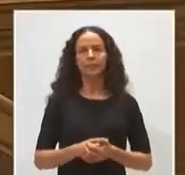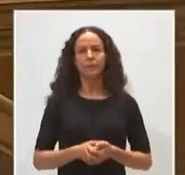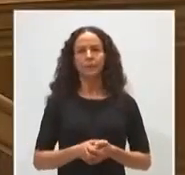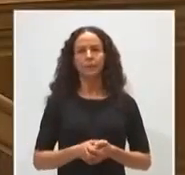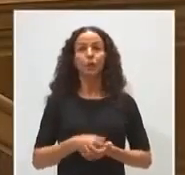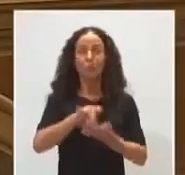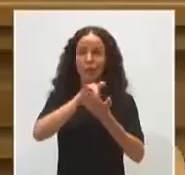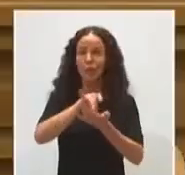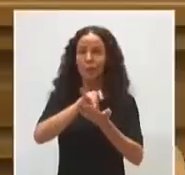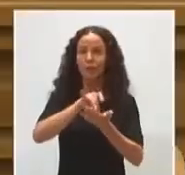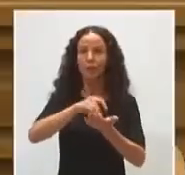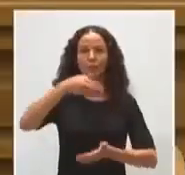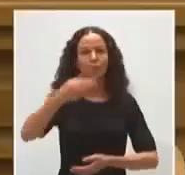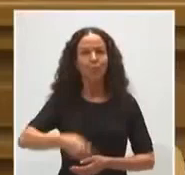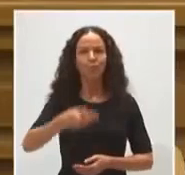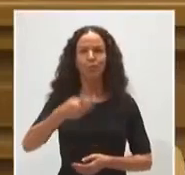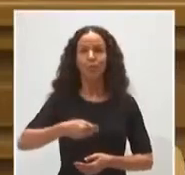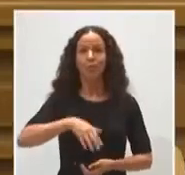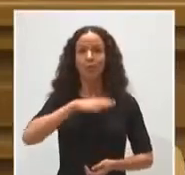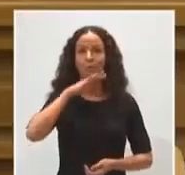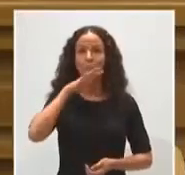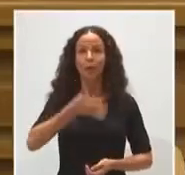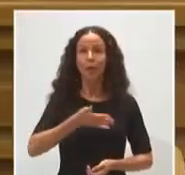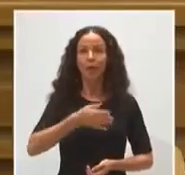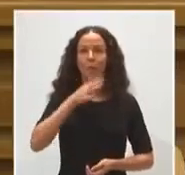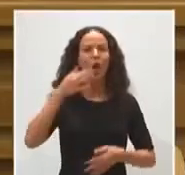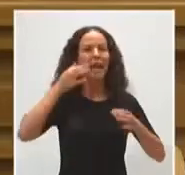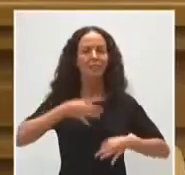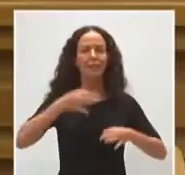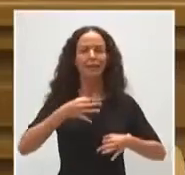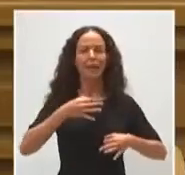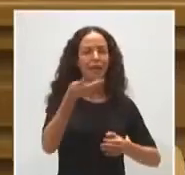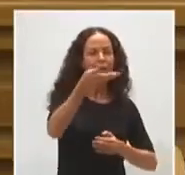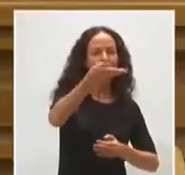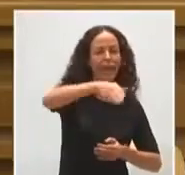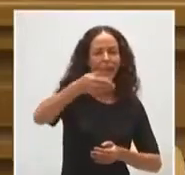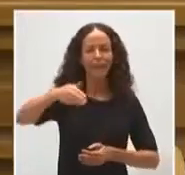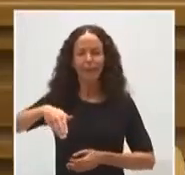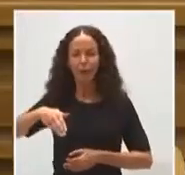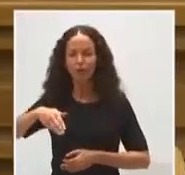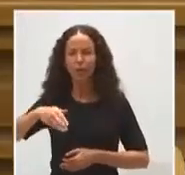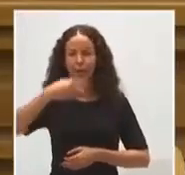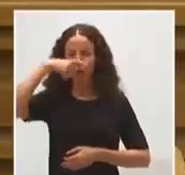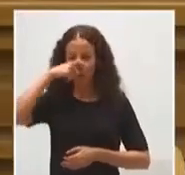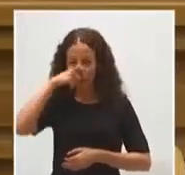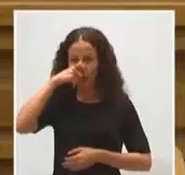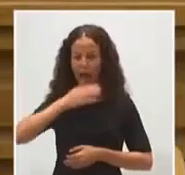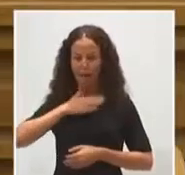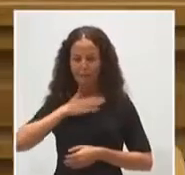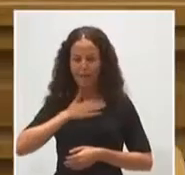un servicio indispensable porque realmente el recuerdo de los fallecidos amine espero que ustedes también nos